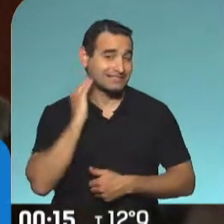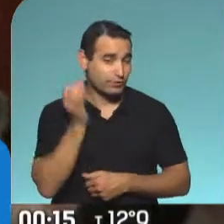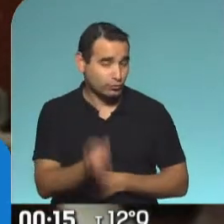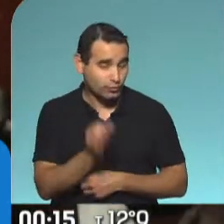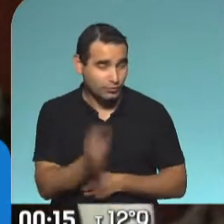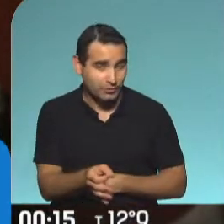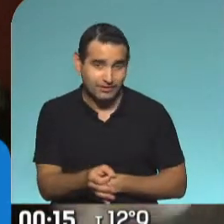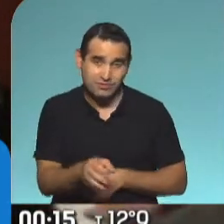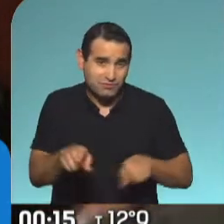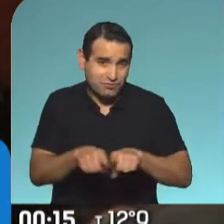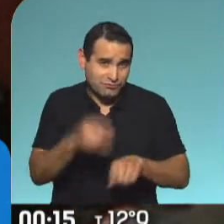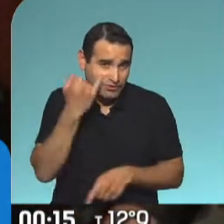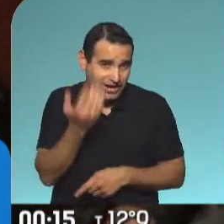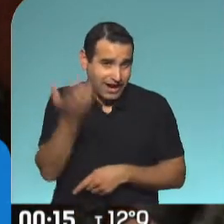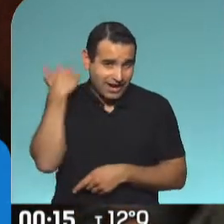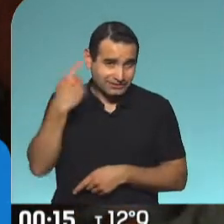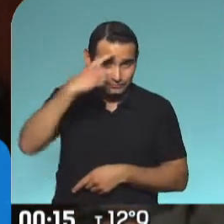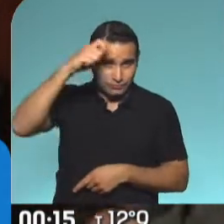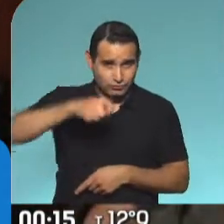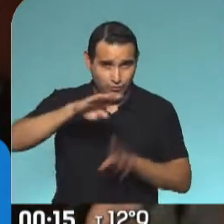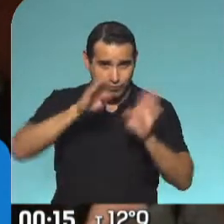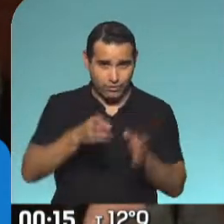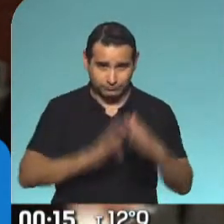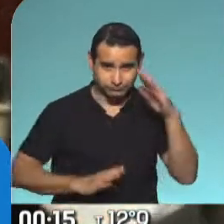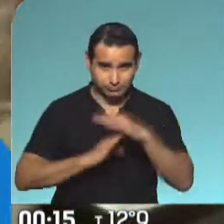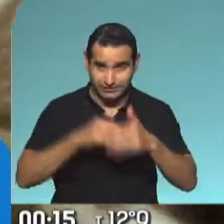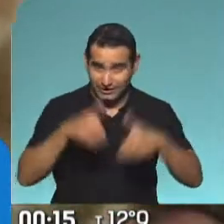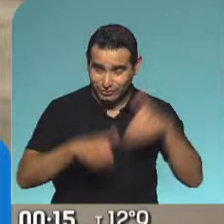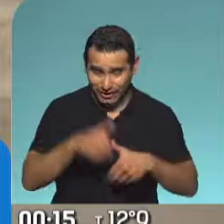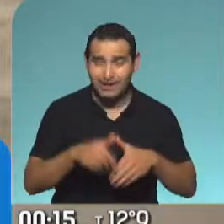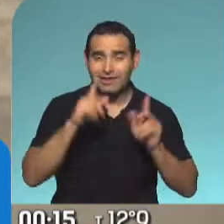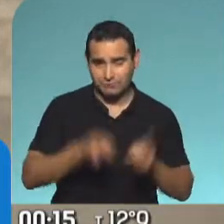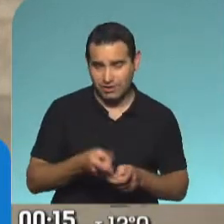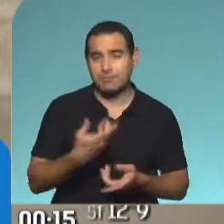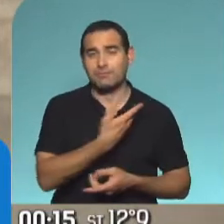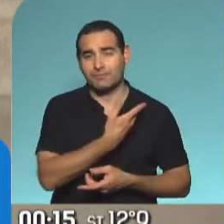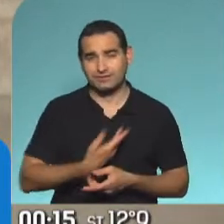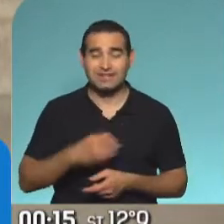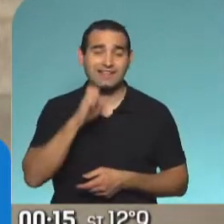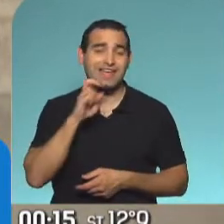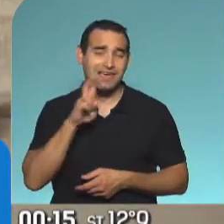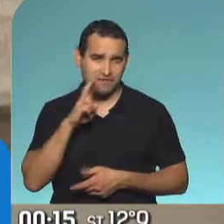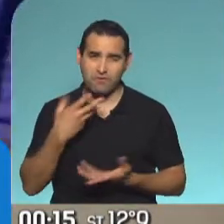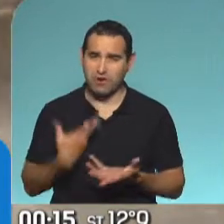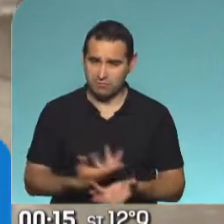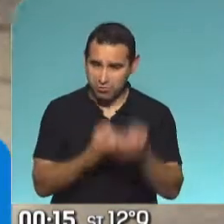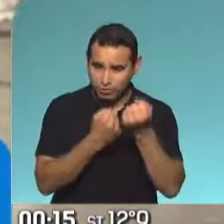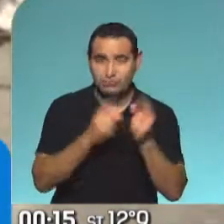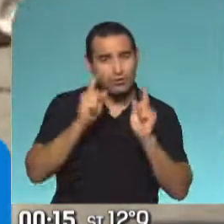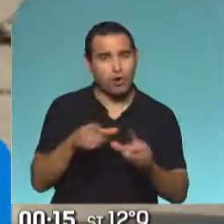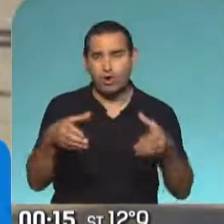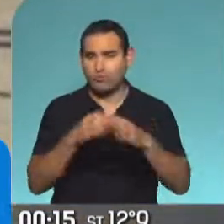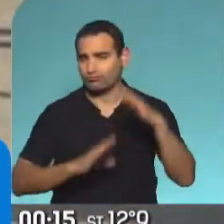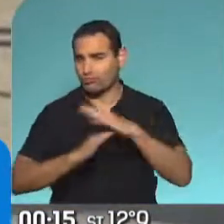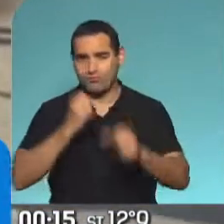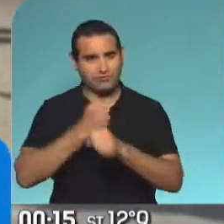octubre, tal como había sugerido el Tribunal Superior Electoral, y que contó con el respaldo del presidente de puesto, aunque no de la Central Obrera